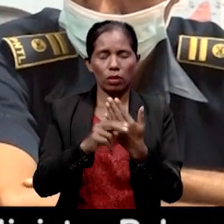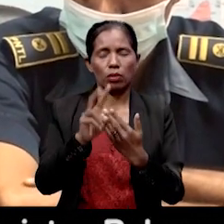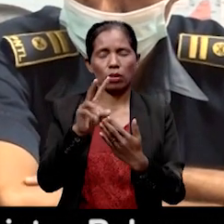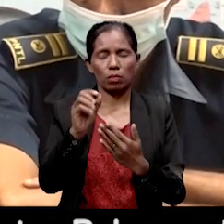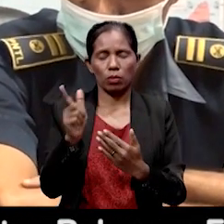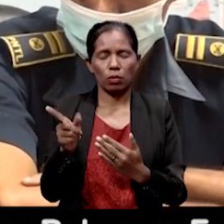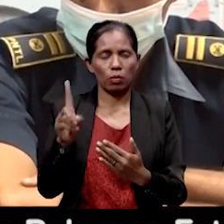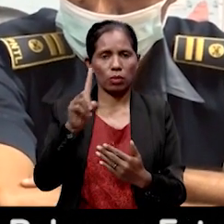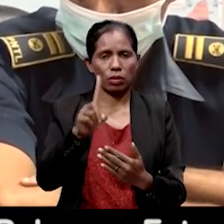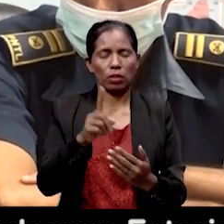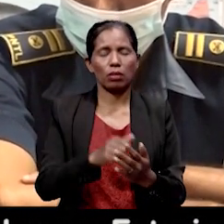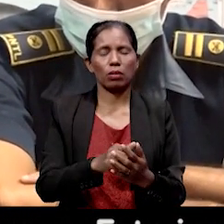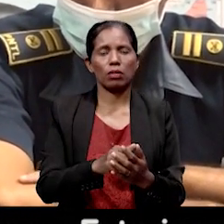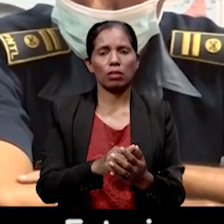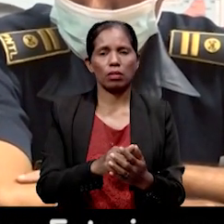19 de novembro 2021, horas